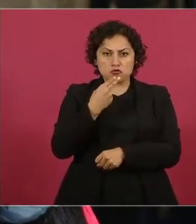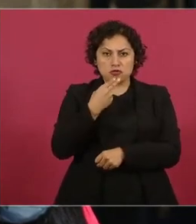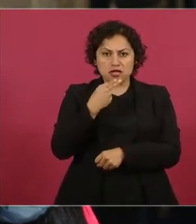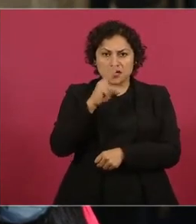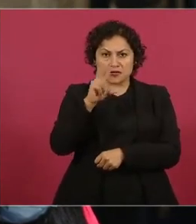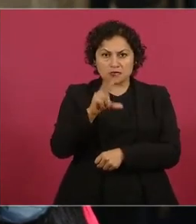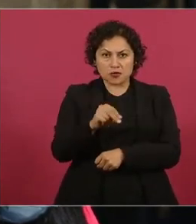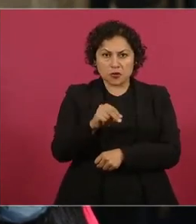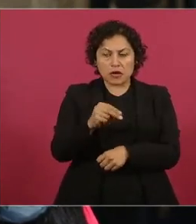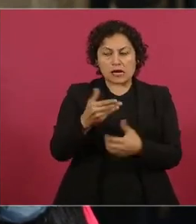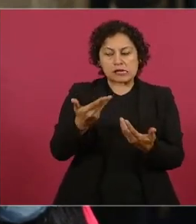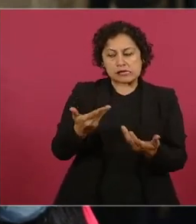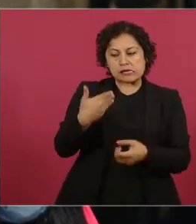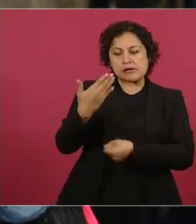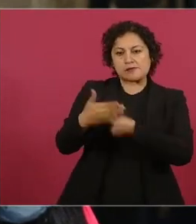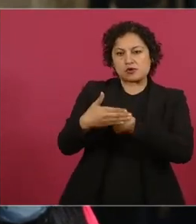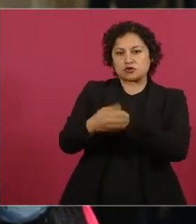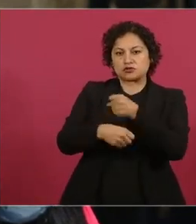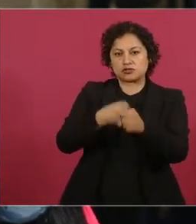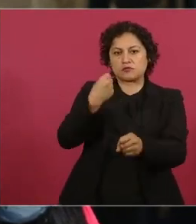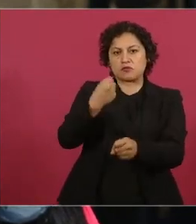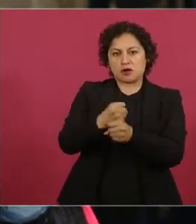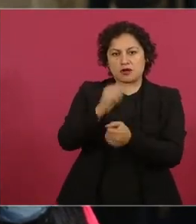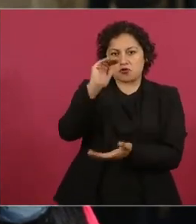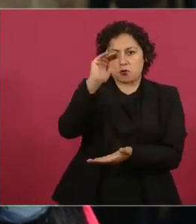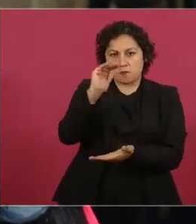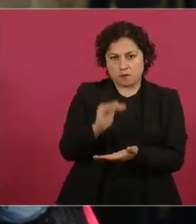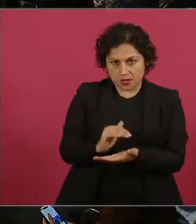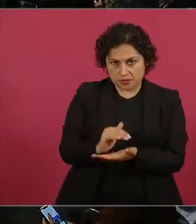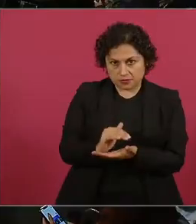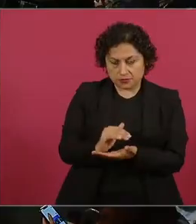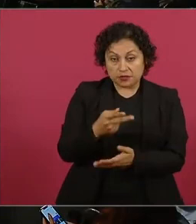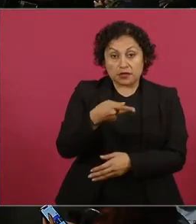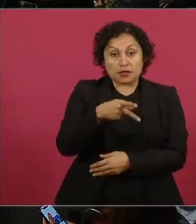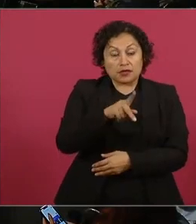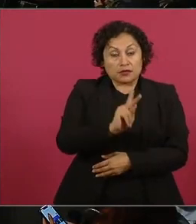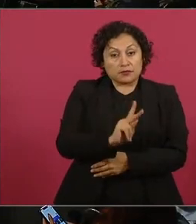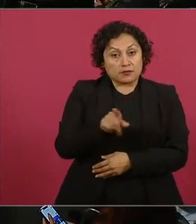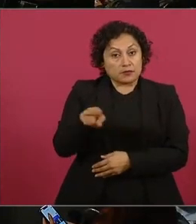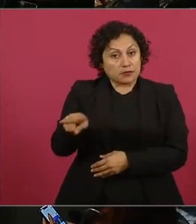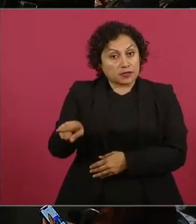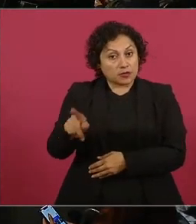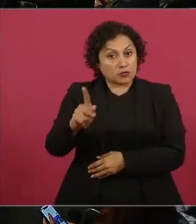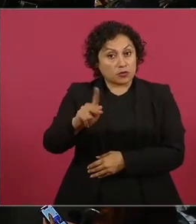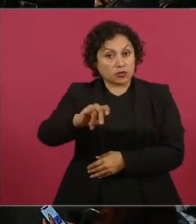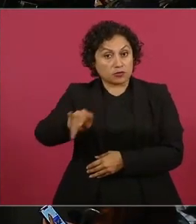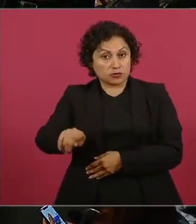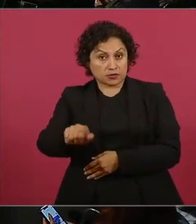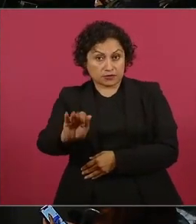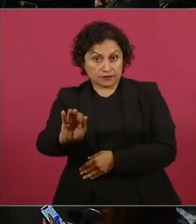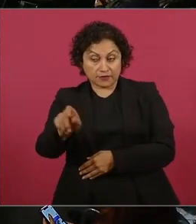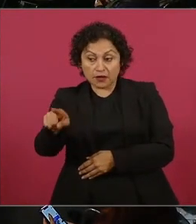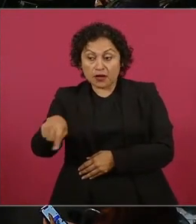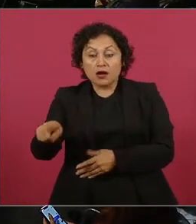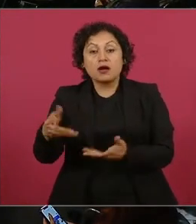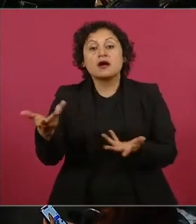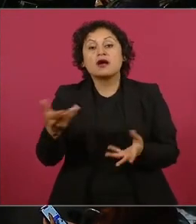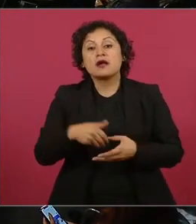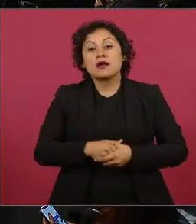Judicial solo ahora sí, el 2024 sí les van a hacer